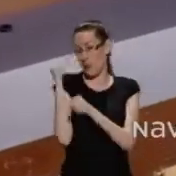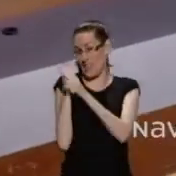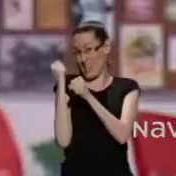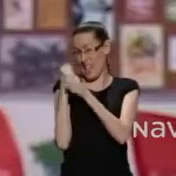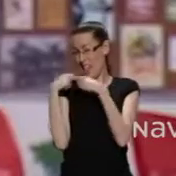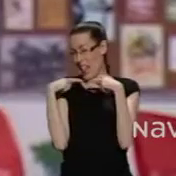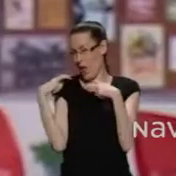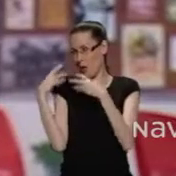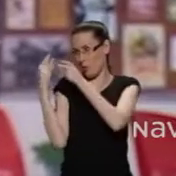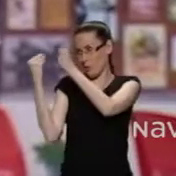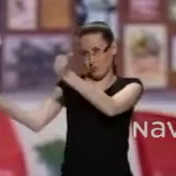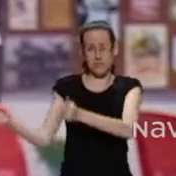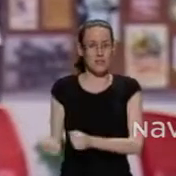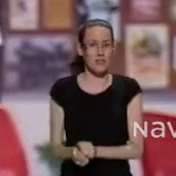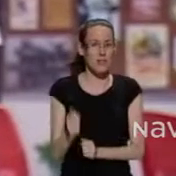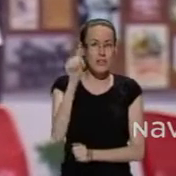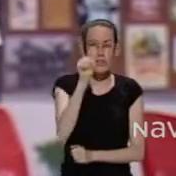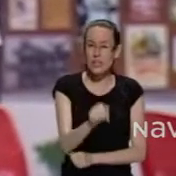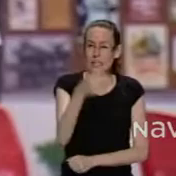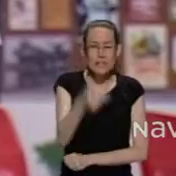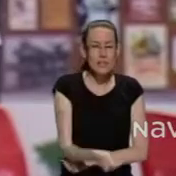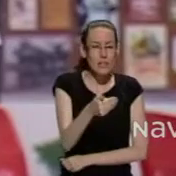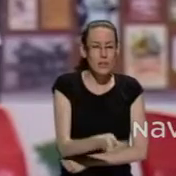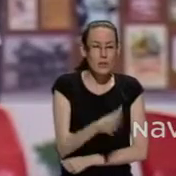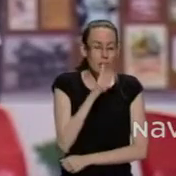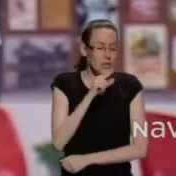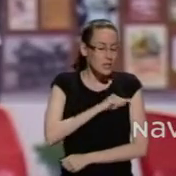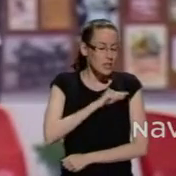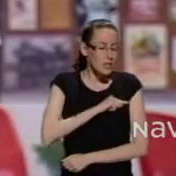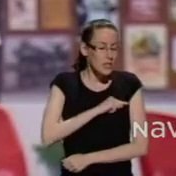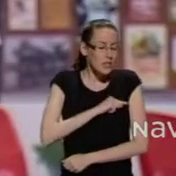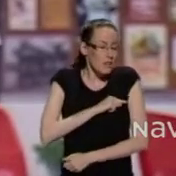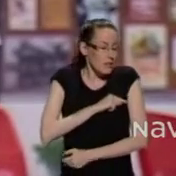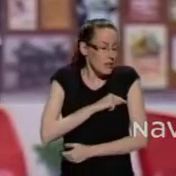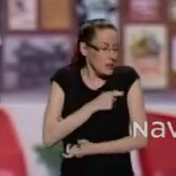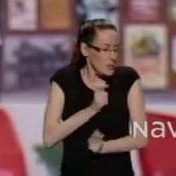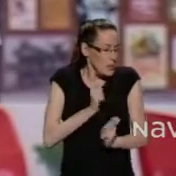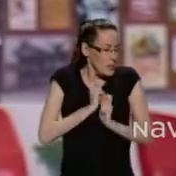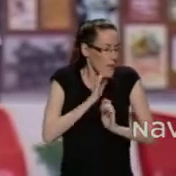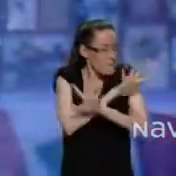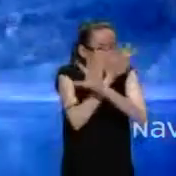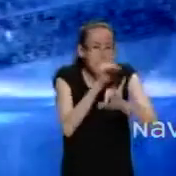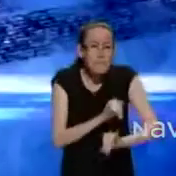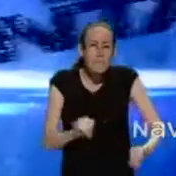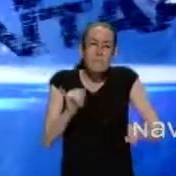también el aspecto espiritual que transmite el camino. Es un perfil de personas que transmite una paz especial.